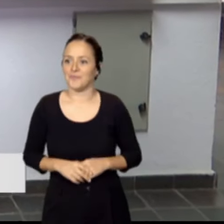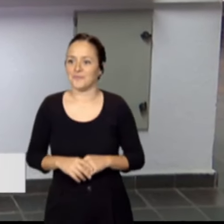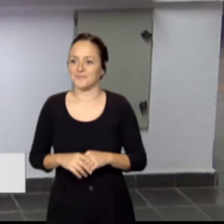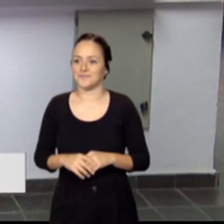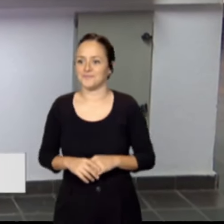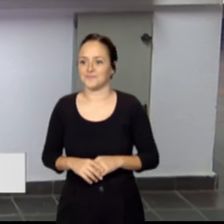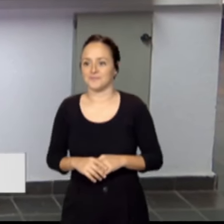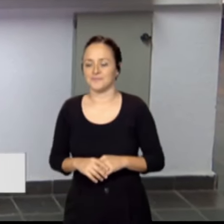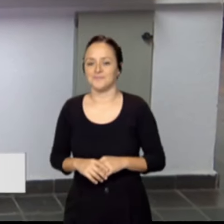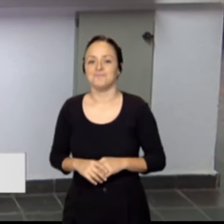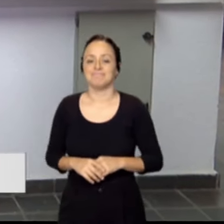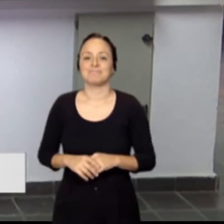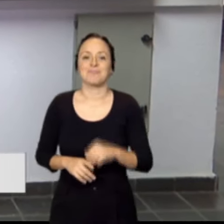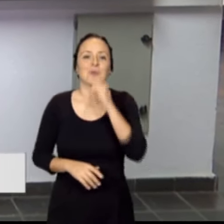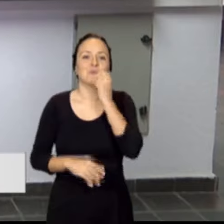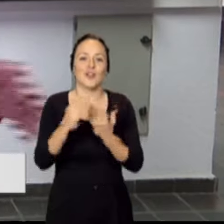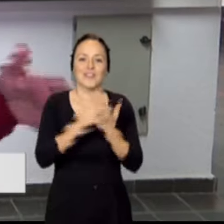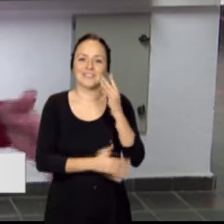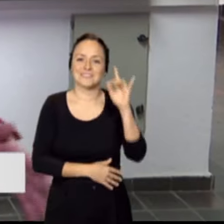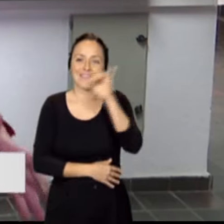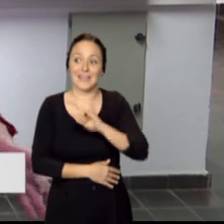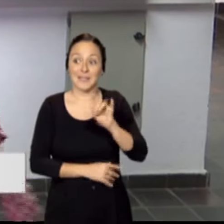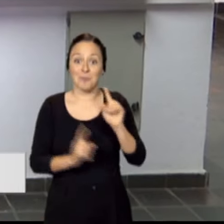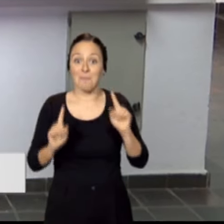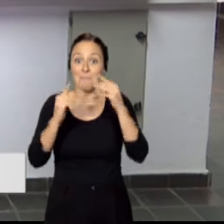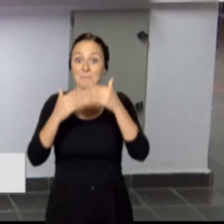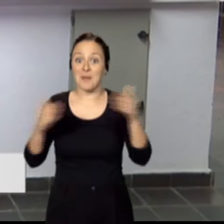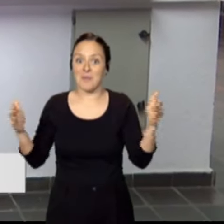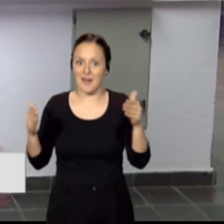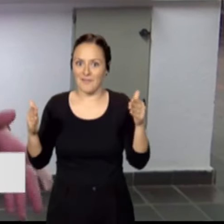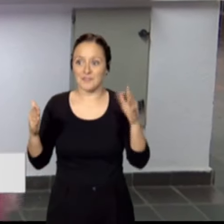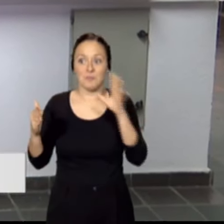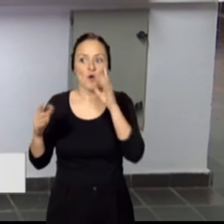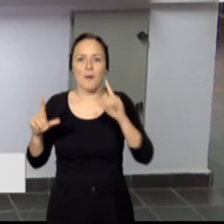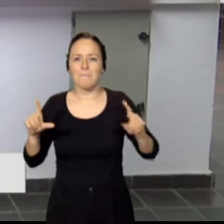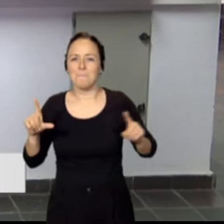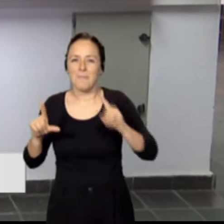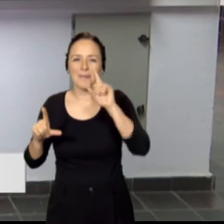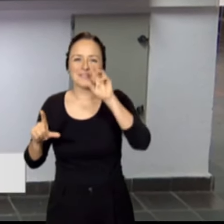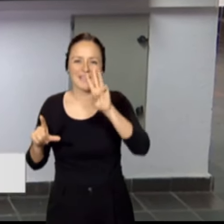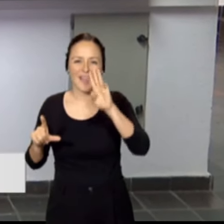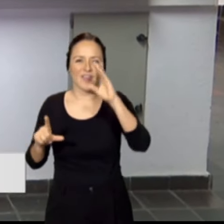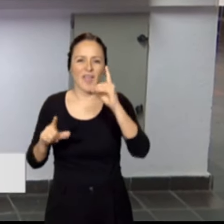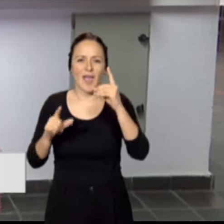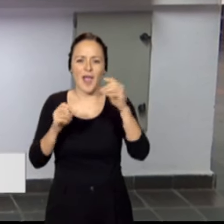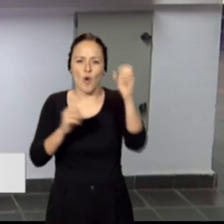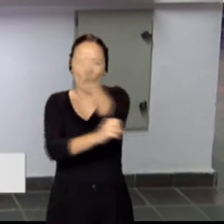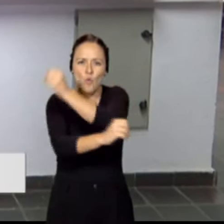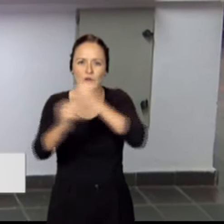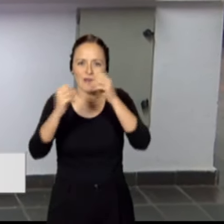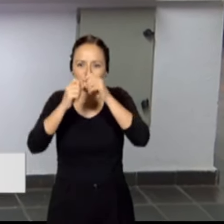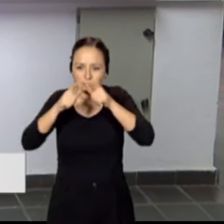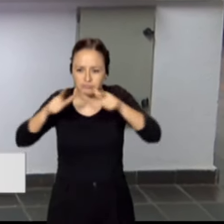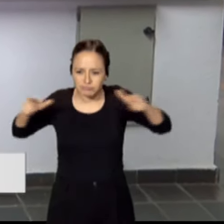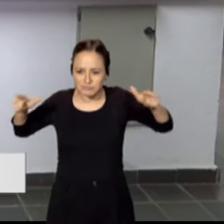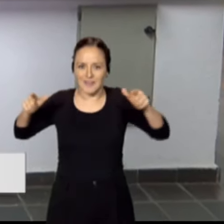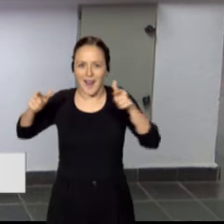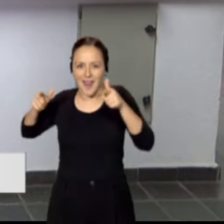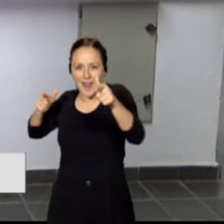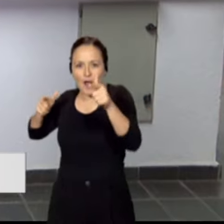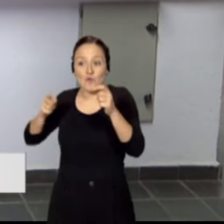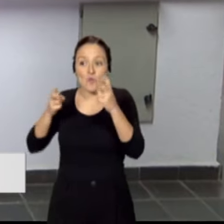investigadores Buenos días Canarias por primera vez se ha conseguido hacer un mapa 3D de la expansión del universo y cómo ha sido ha